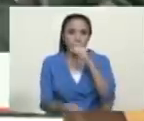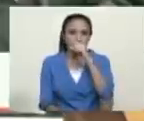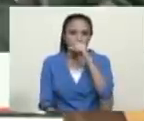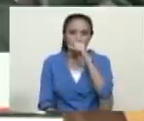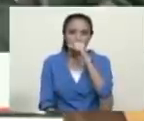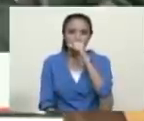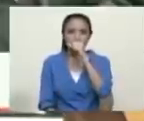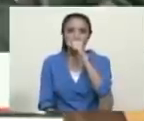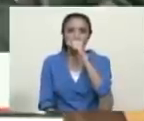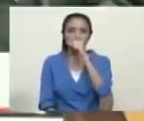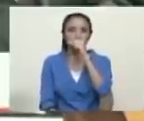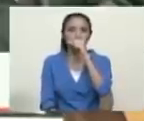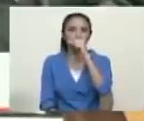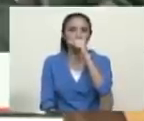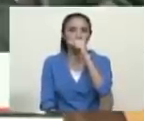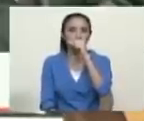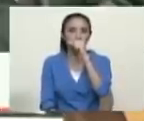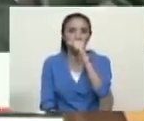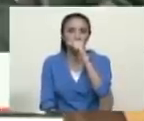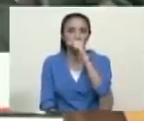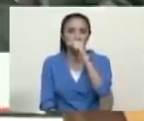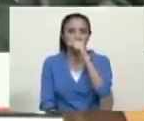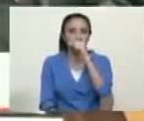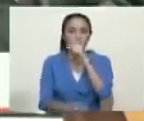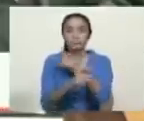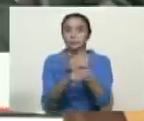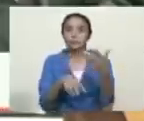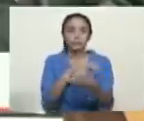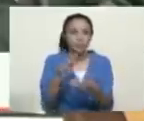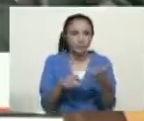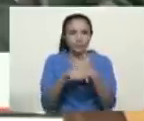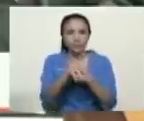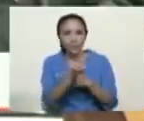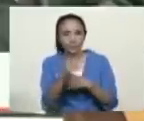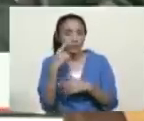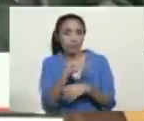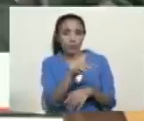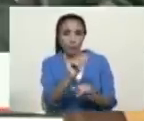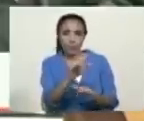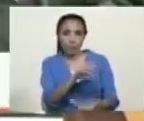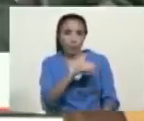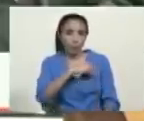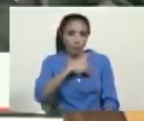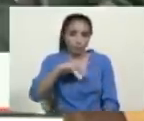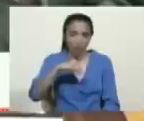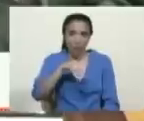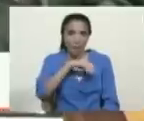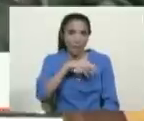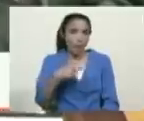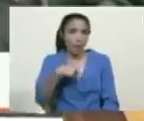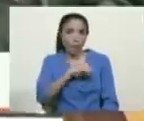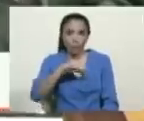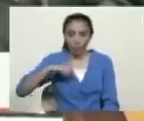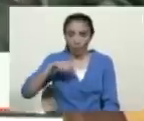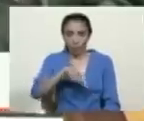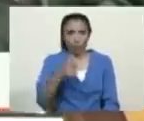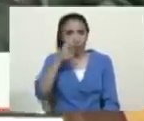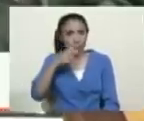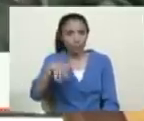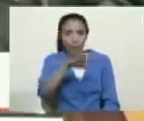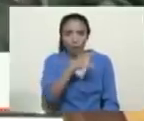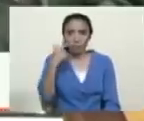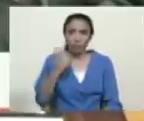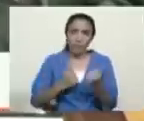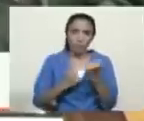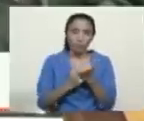son una cuestión de la que se debe ocupar el propio pueblo venezolano. China insta al gobierno y a la oposición